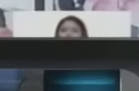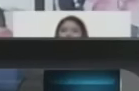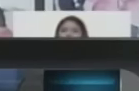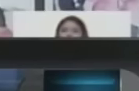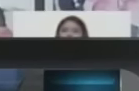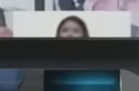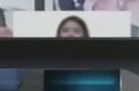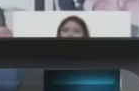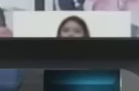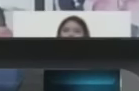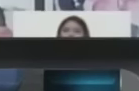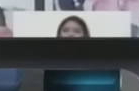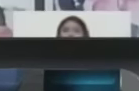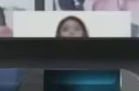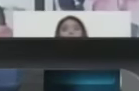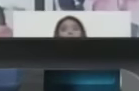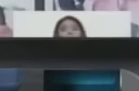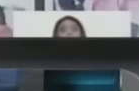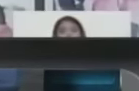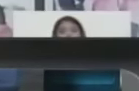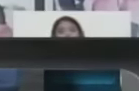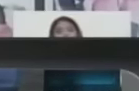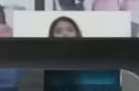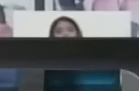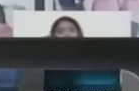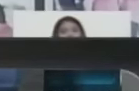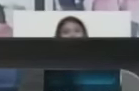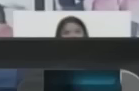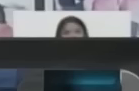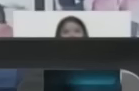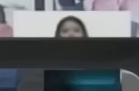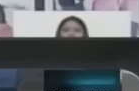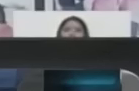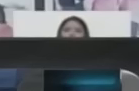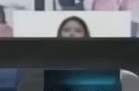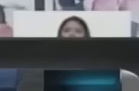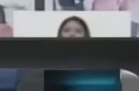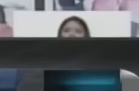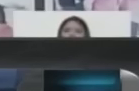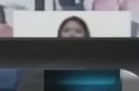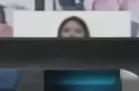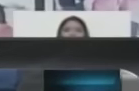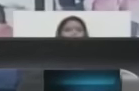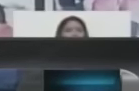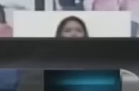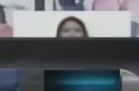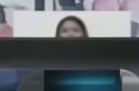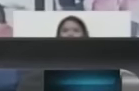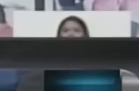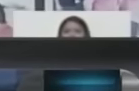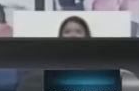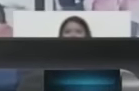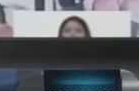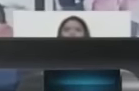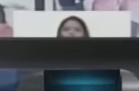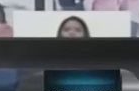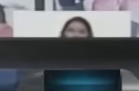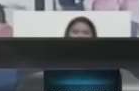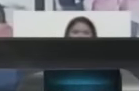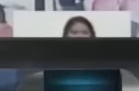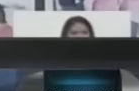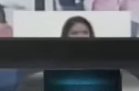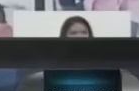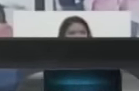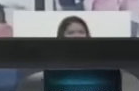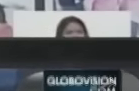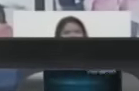En el estado Portuguesa, 3 detenidos: el gerente del abasto Bicentenario de la avenida Hunda, municipio Guanare, estado Portuguesa, se detectaron